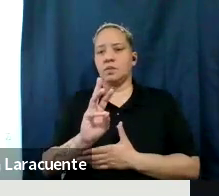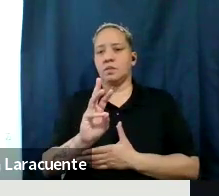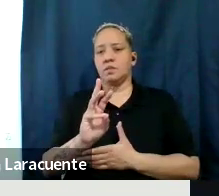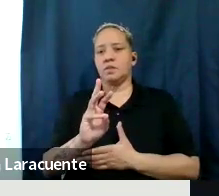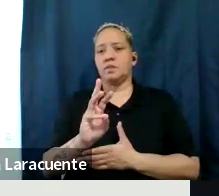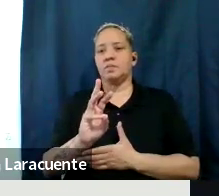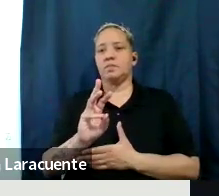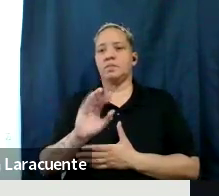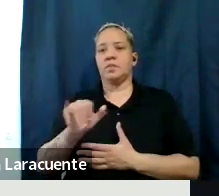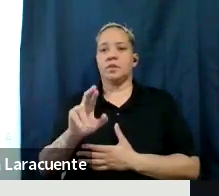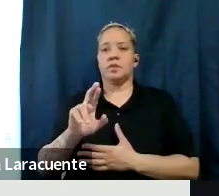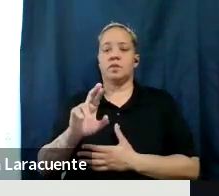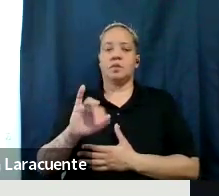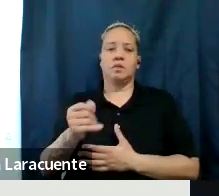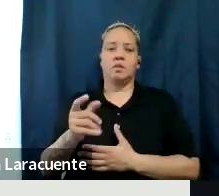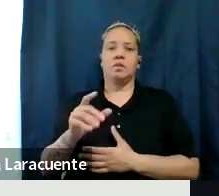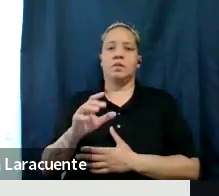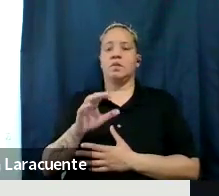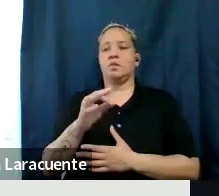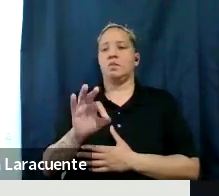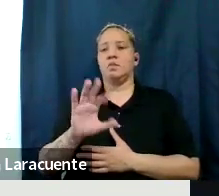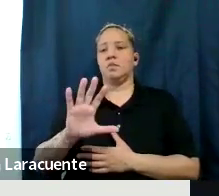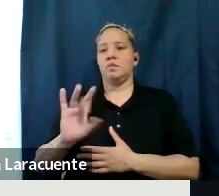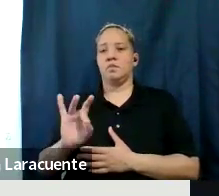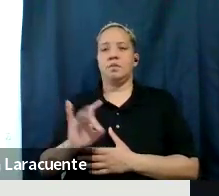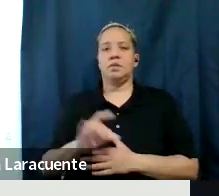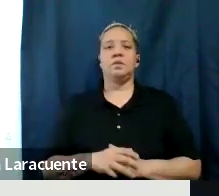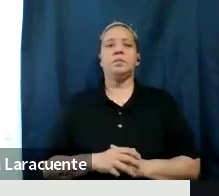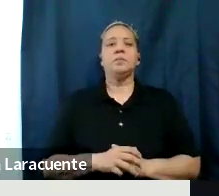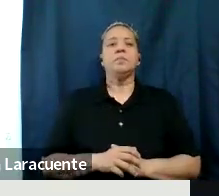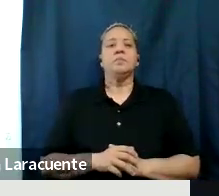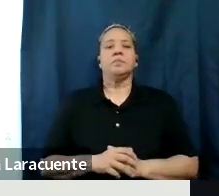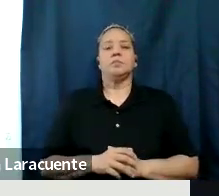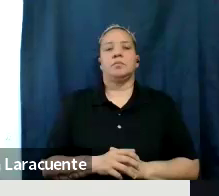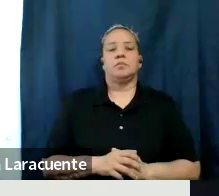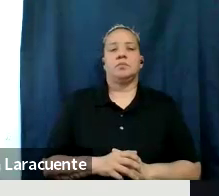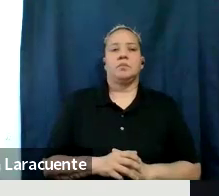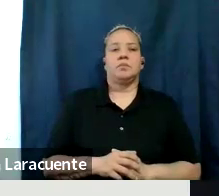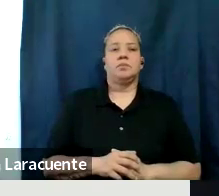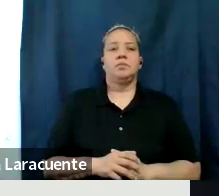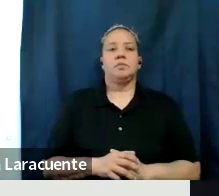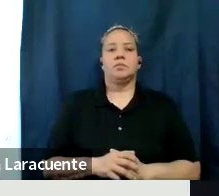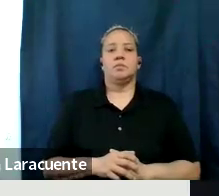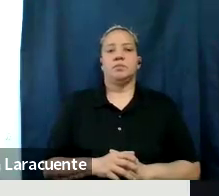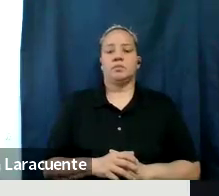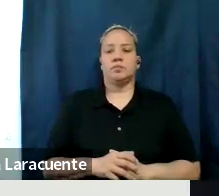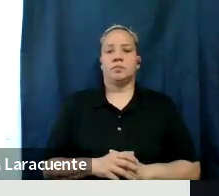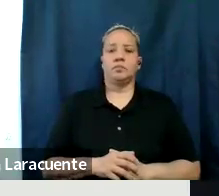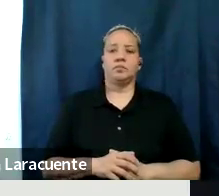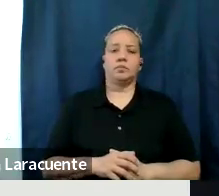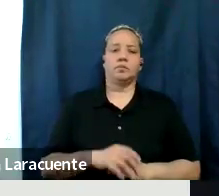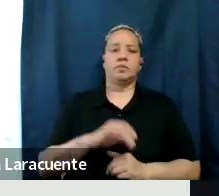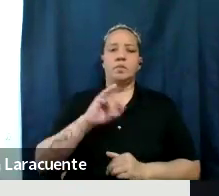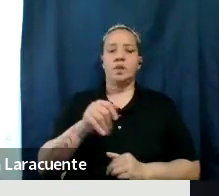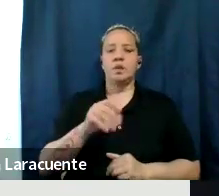de Juan Ramón Jiménez hasta 1958, Jaime Benítez era ya rector de la Universidad